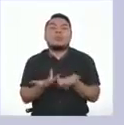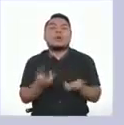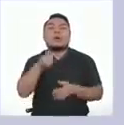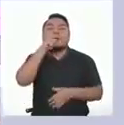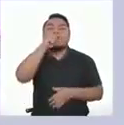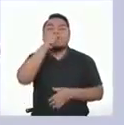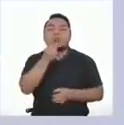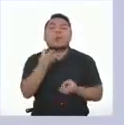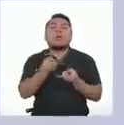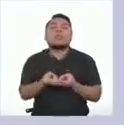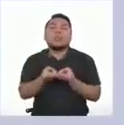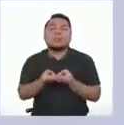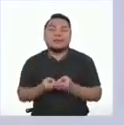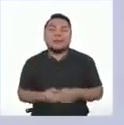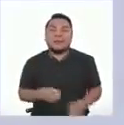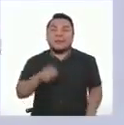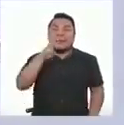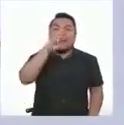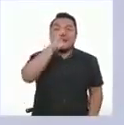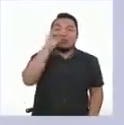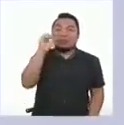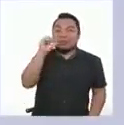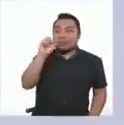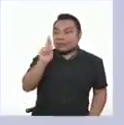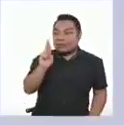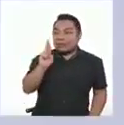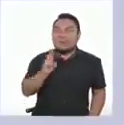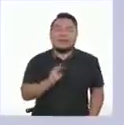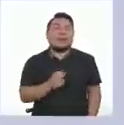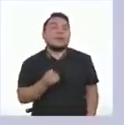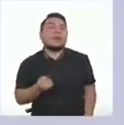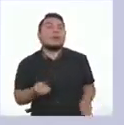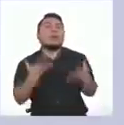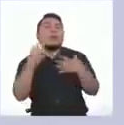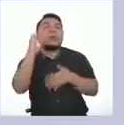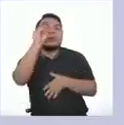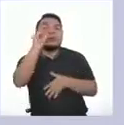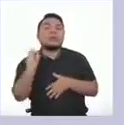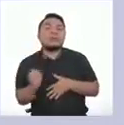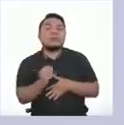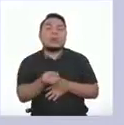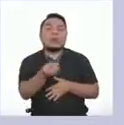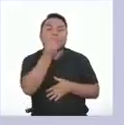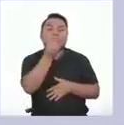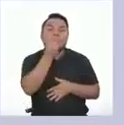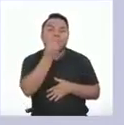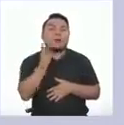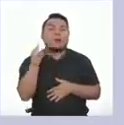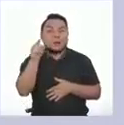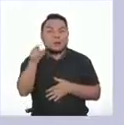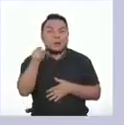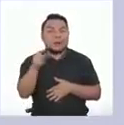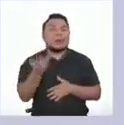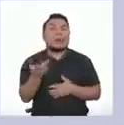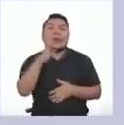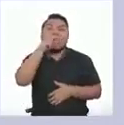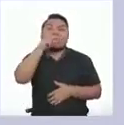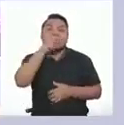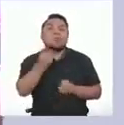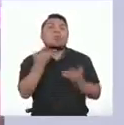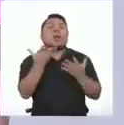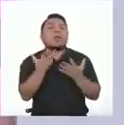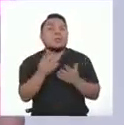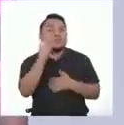de pollo? Pesa 200 gramos. ¿Cuál es el porcentaje de proteína que hay en la carne de un